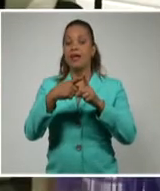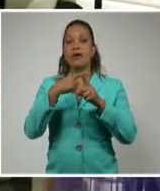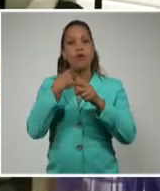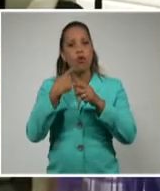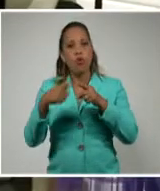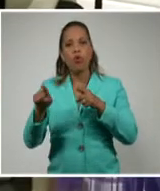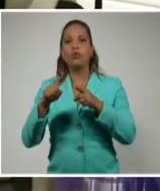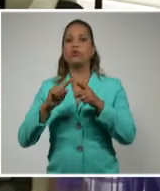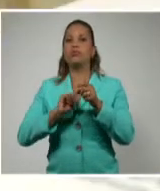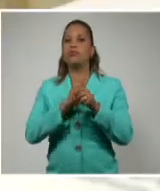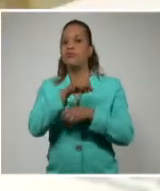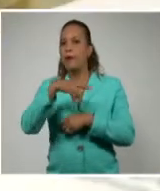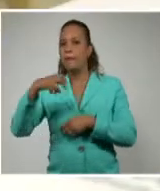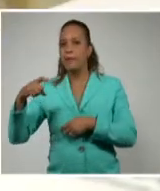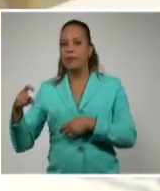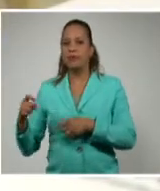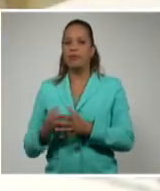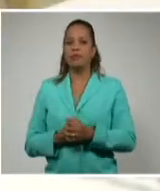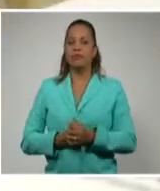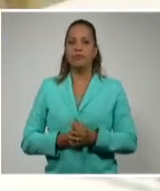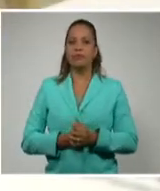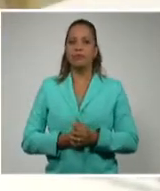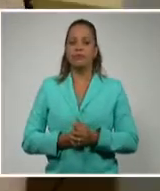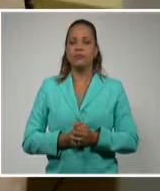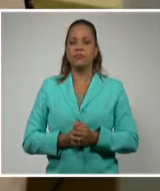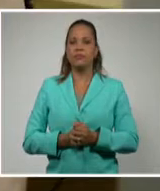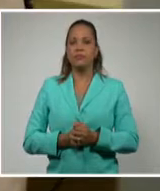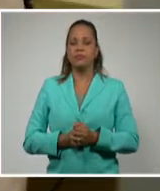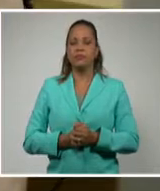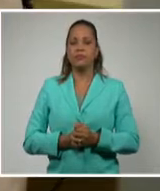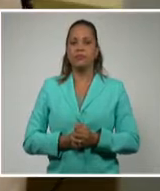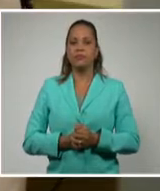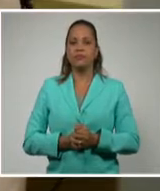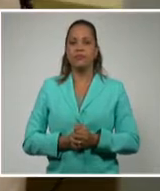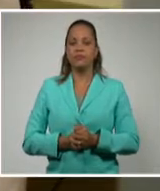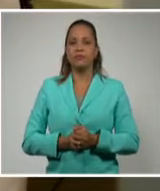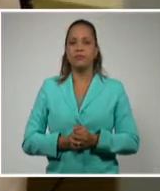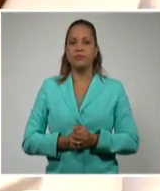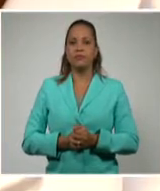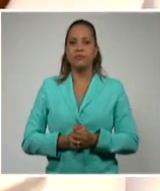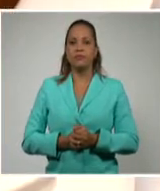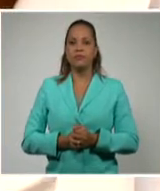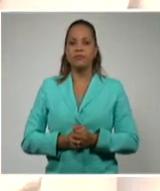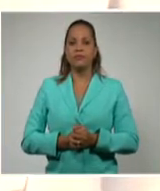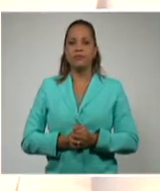nuevo coronavirus. Desde Venezuela reportamos Raúl Verdesie, Joan